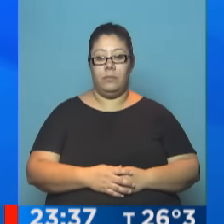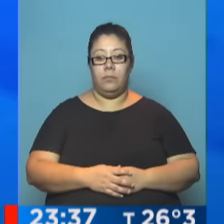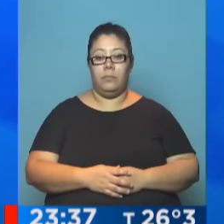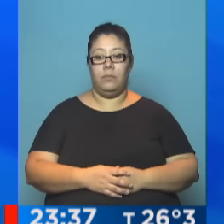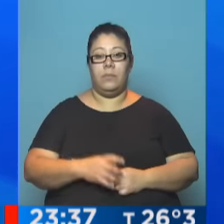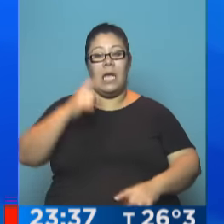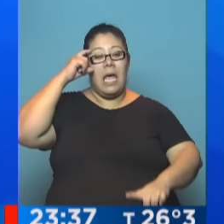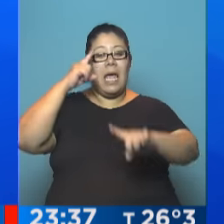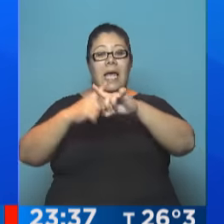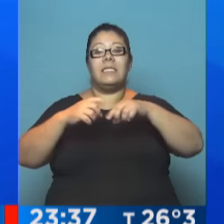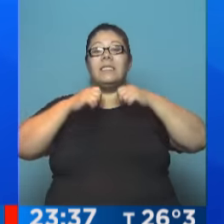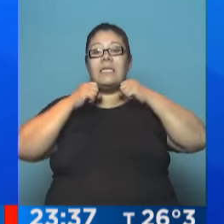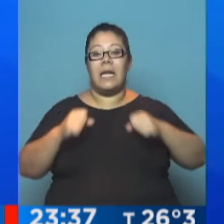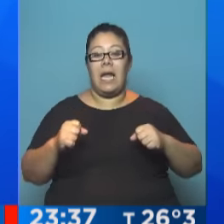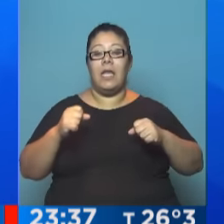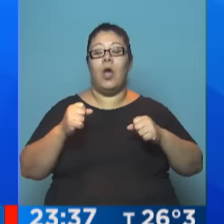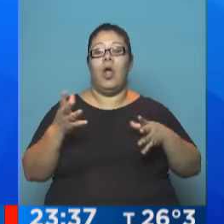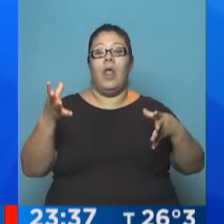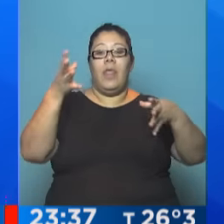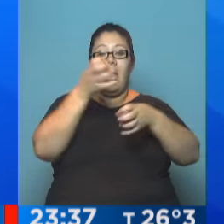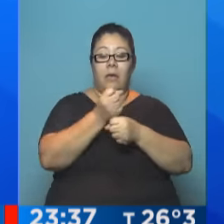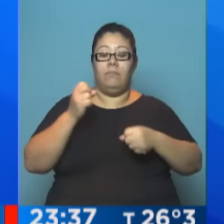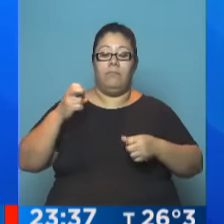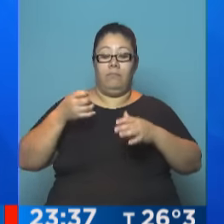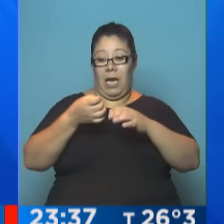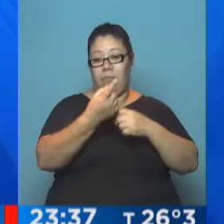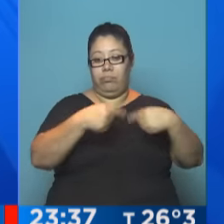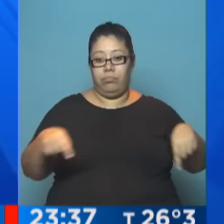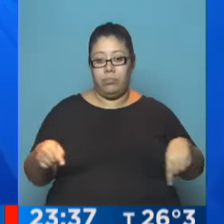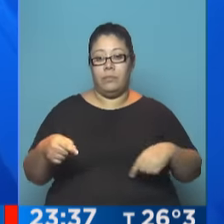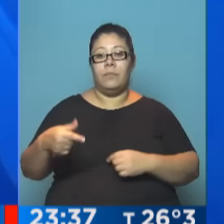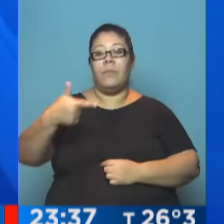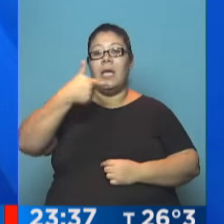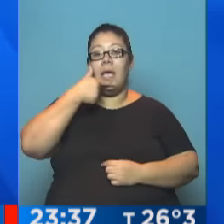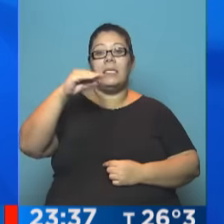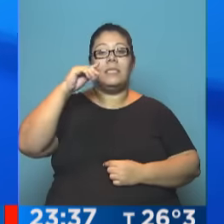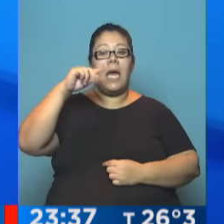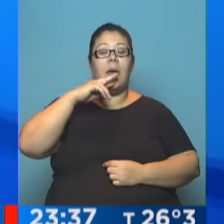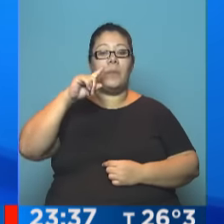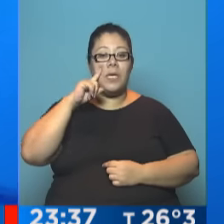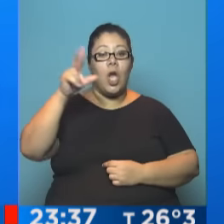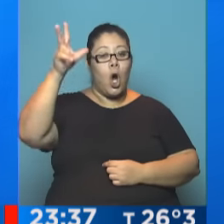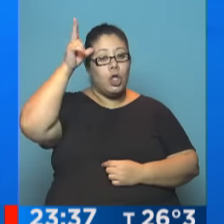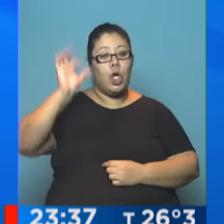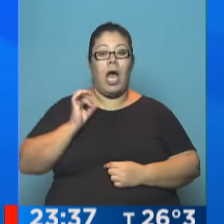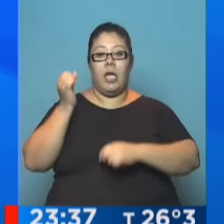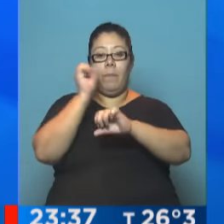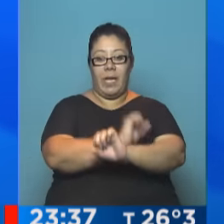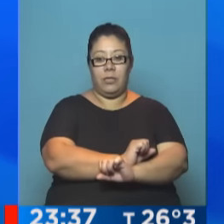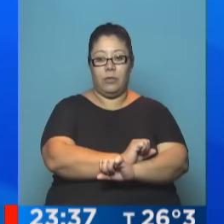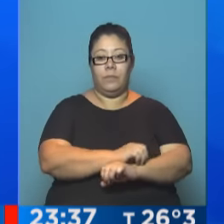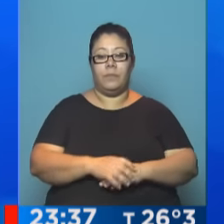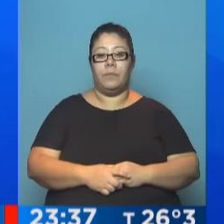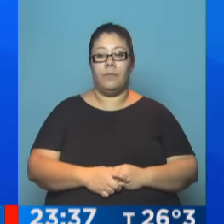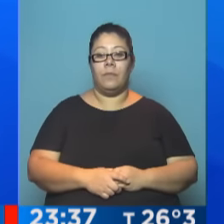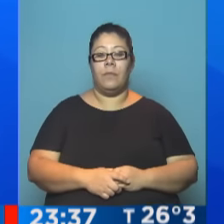El ex secretario de Transporte, Juan Pablo Schiavi, condenado a 8 años de prisión.